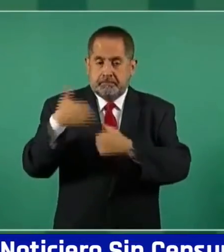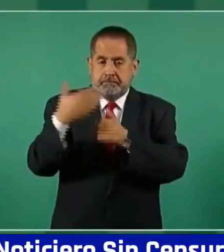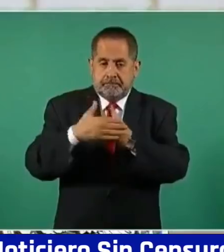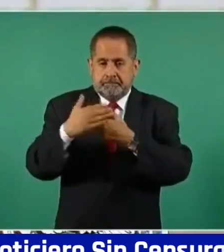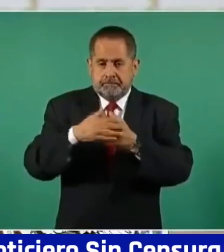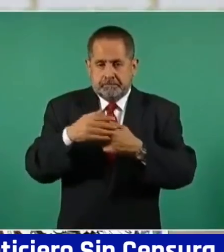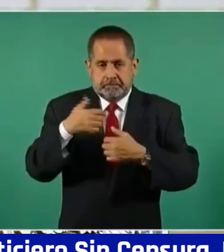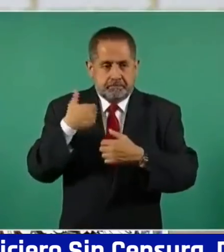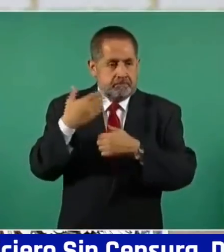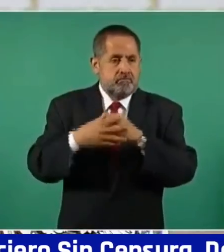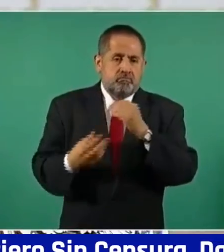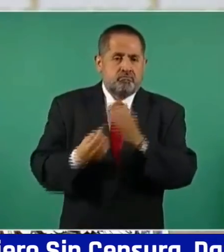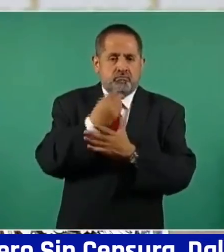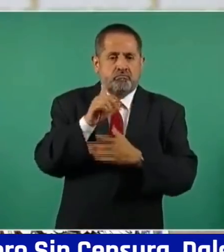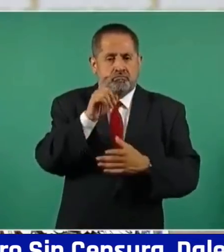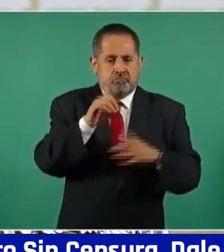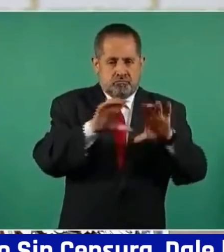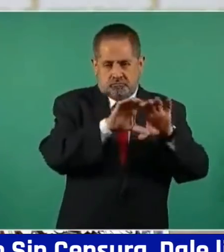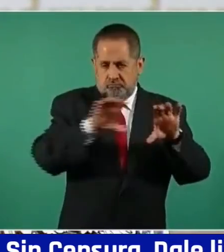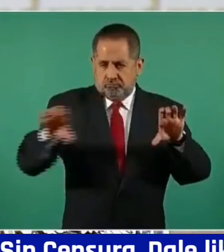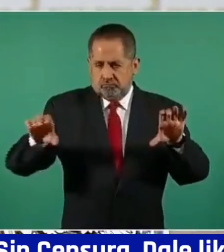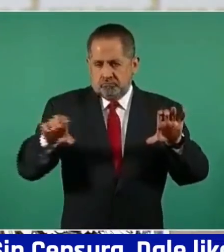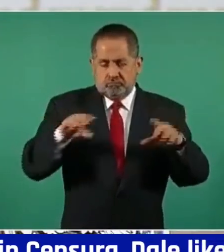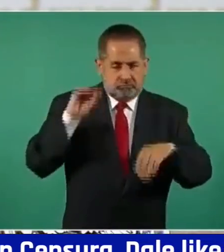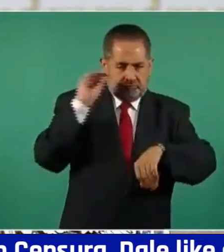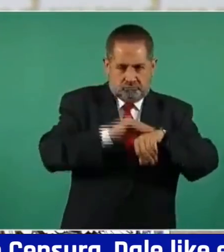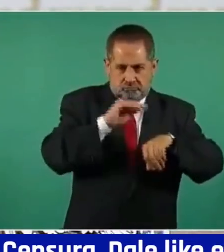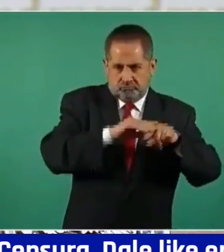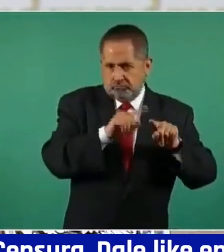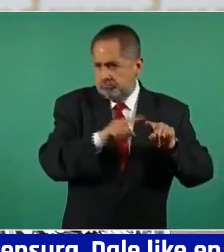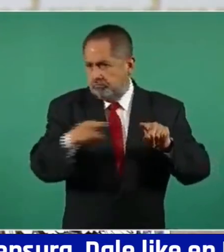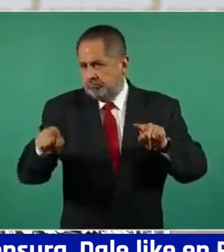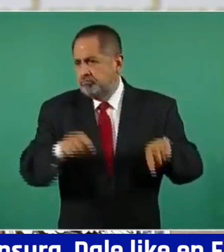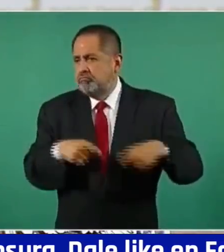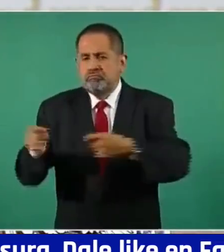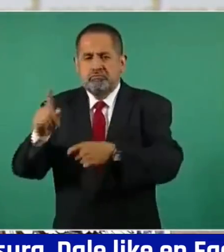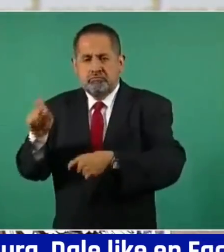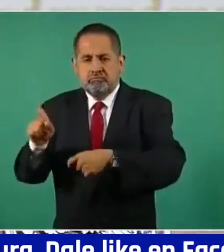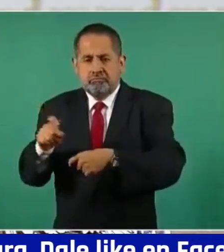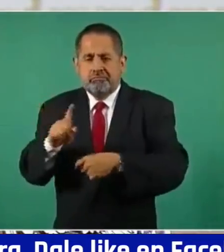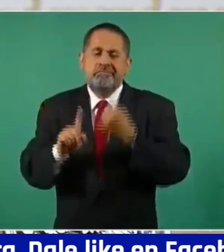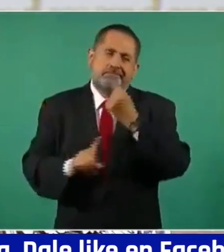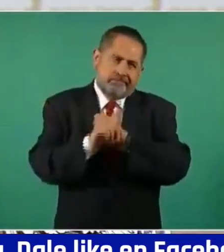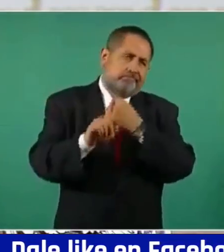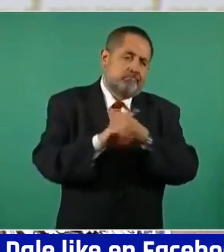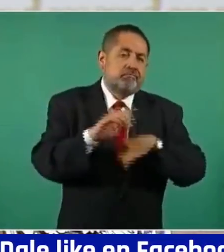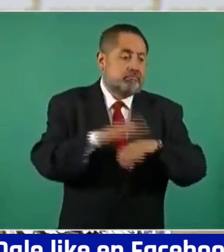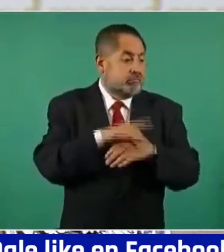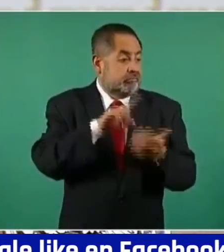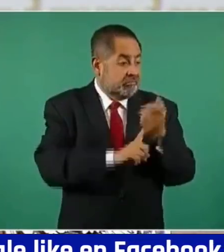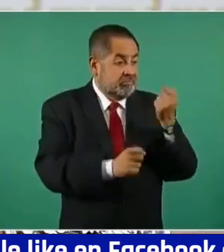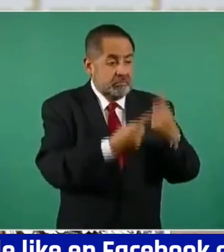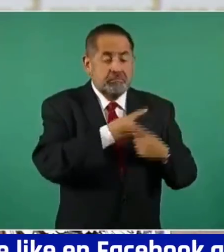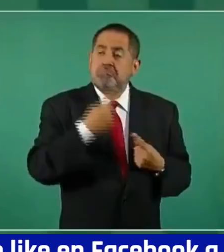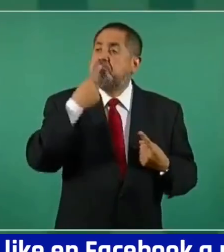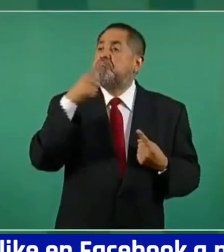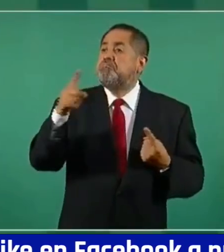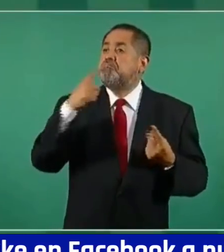este acueducto y tenemos muchos obstáculos porque ahí están los amparos, fíjense,